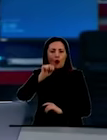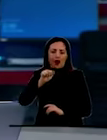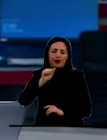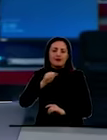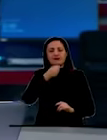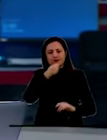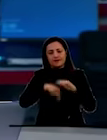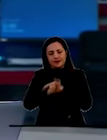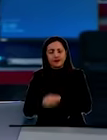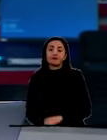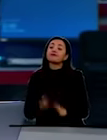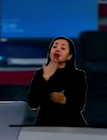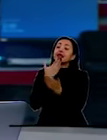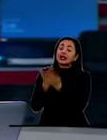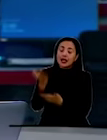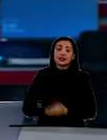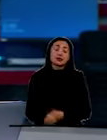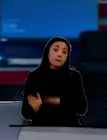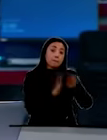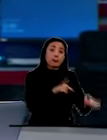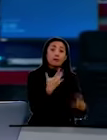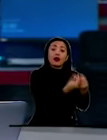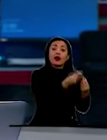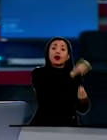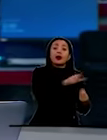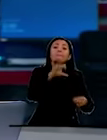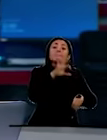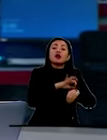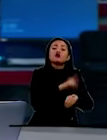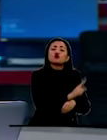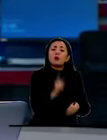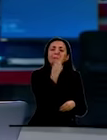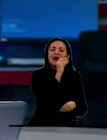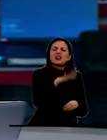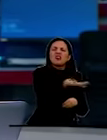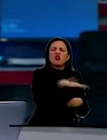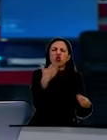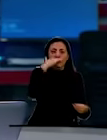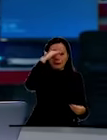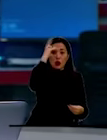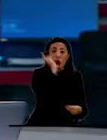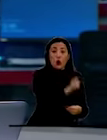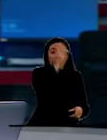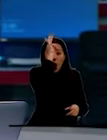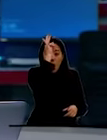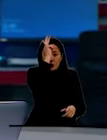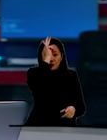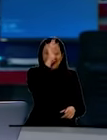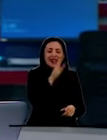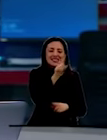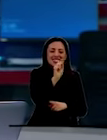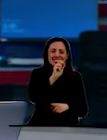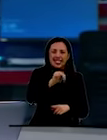una difícil situación enfrentan en 20 médicos en la ciudad de medellín luego que el hospital universitario san vicente fundación